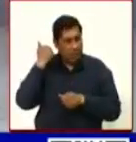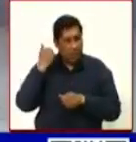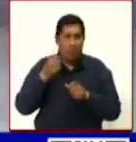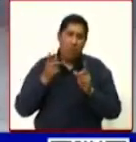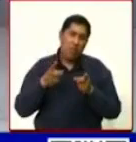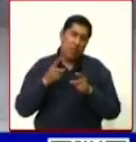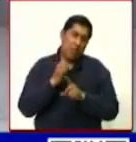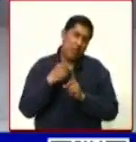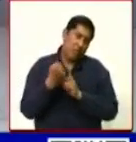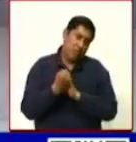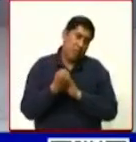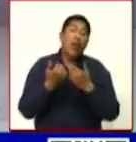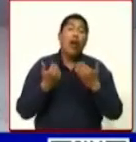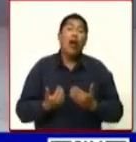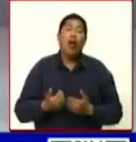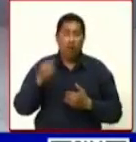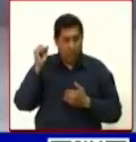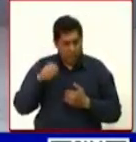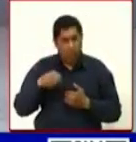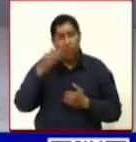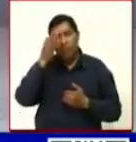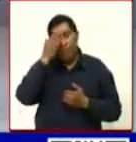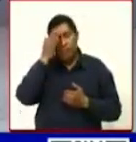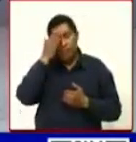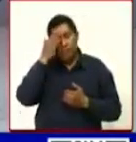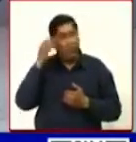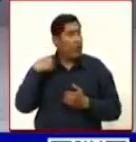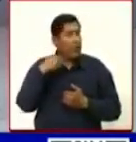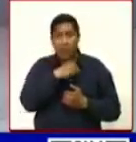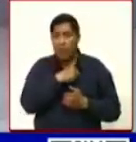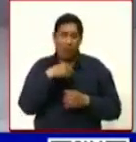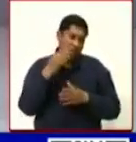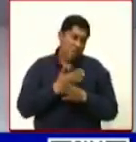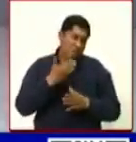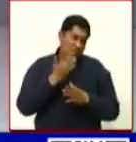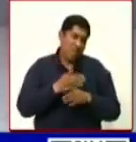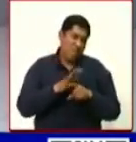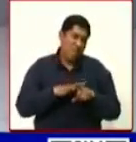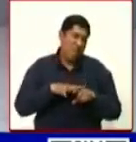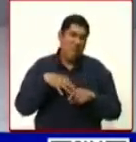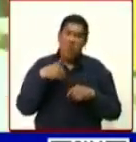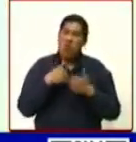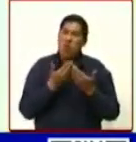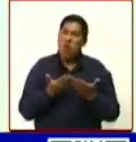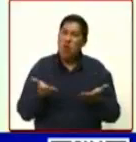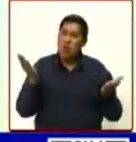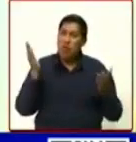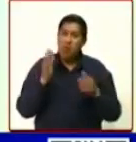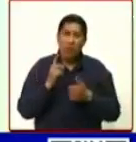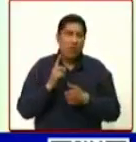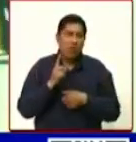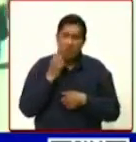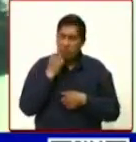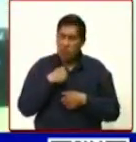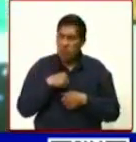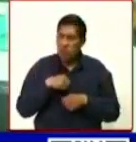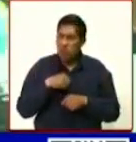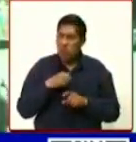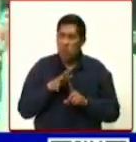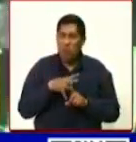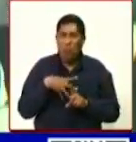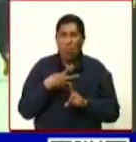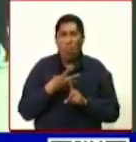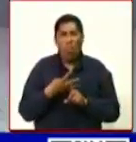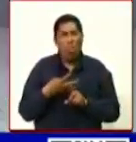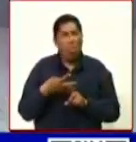hubiera sido la misma reacción no tú qué dices pero ahora sí ya sabemos sabemos que la cosa es una forma de violencia claro es violencia sexual señor estamos hablando de